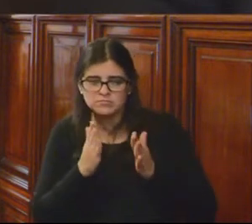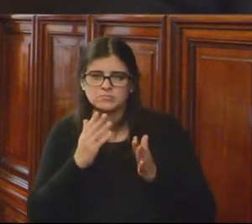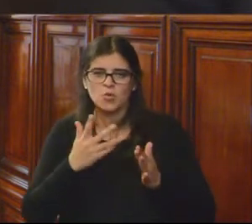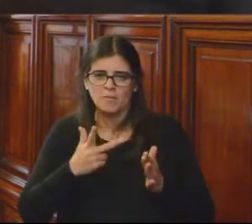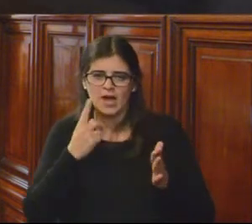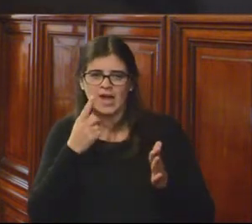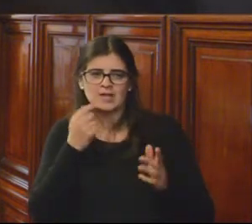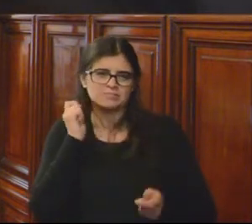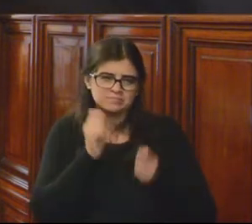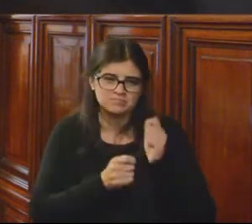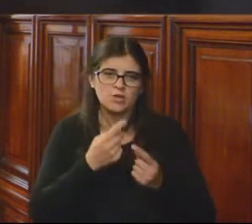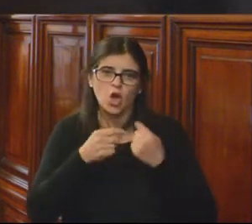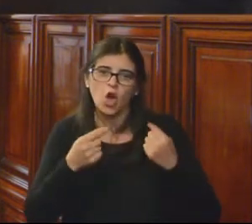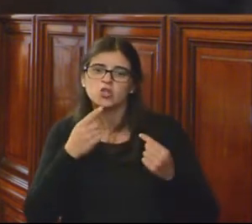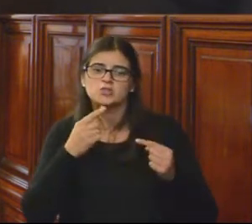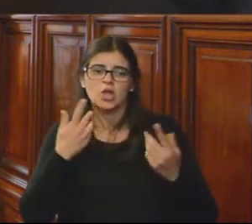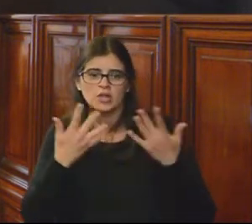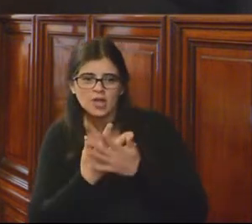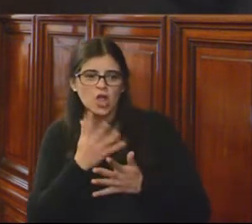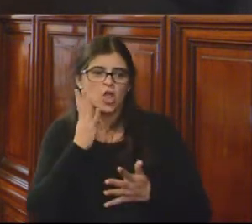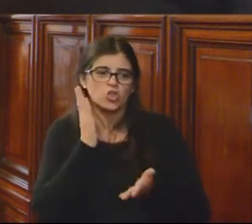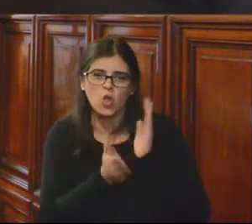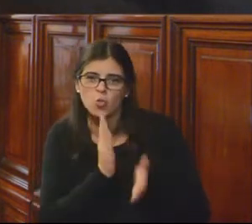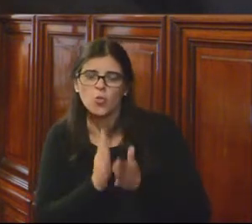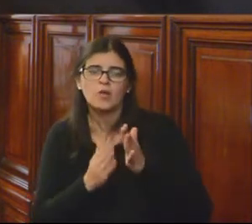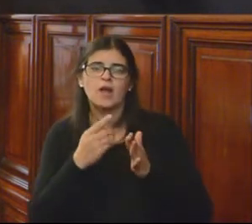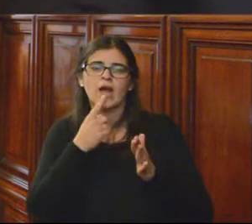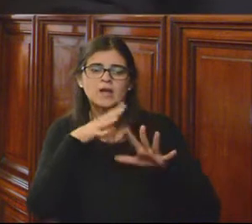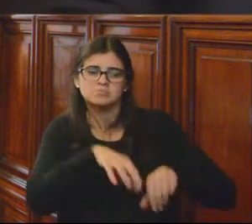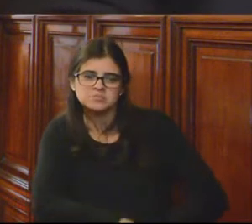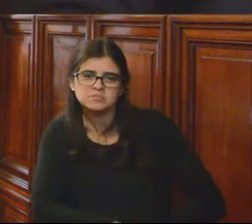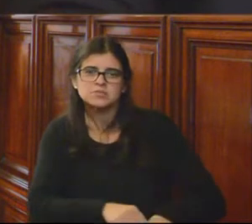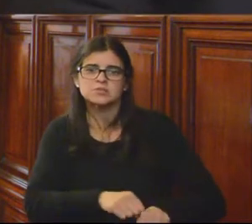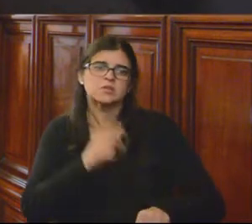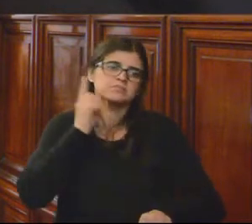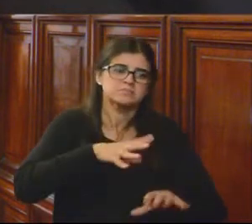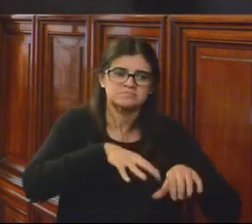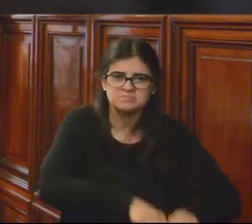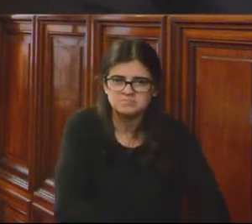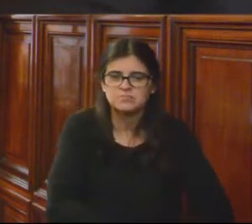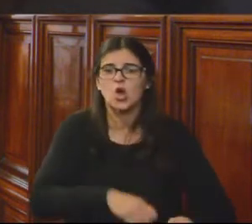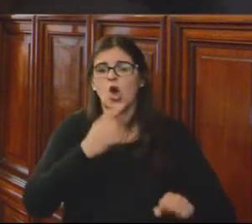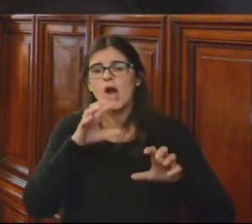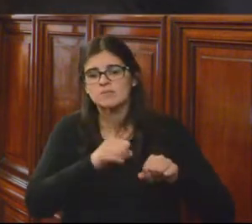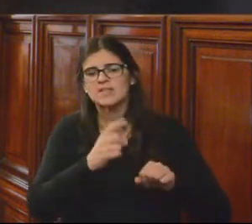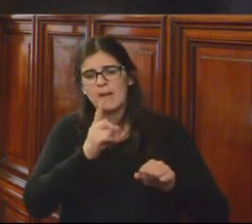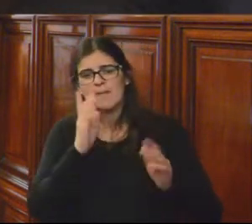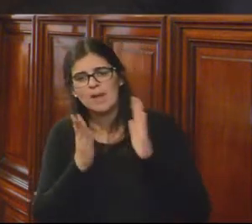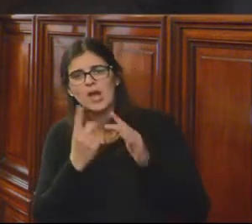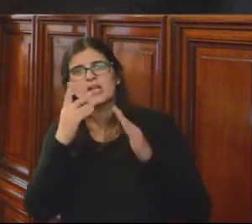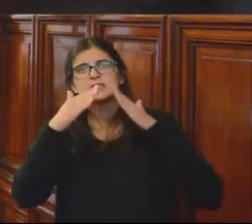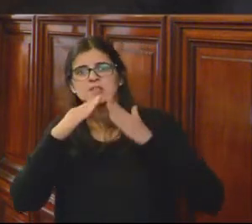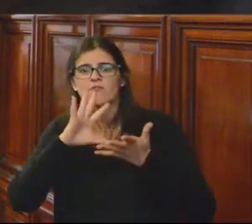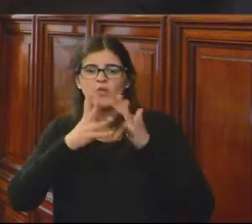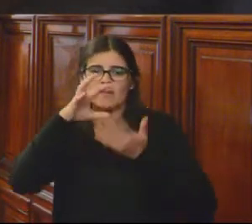degradantes a manifestantes, prácticas de tortura, detenciones arbitrarias, detenciones y agresiones en zonas